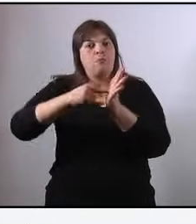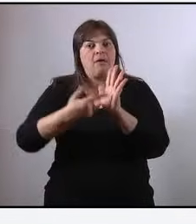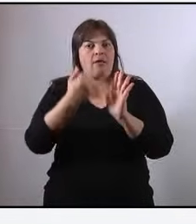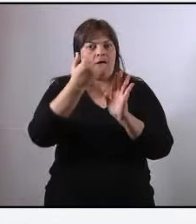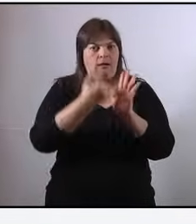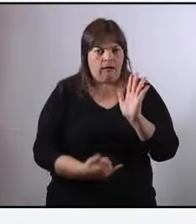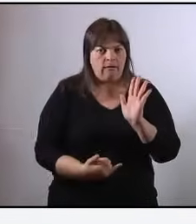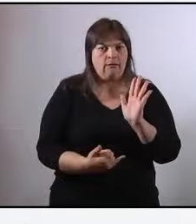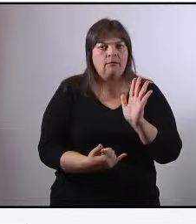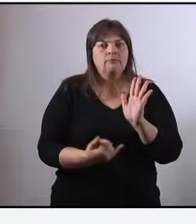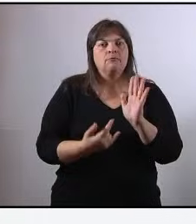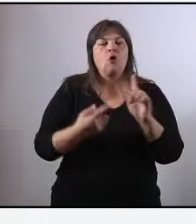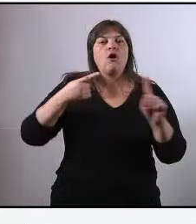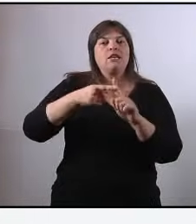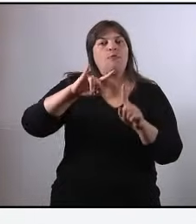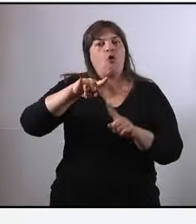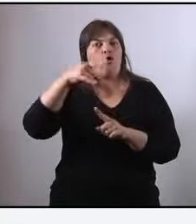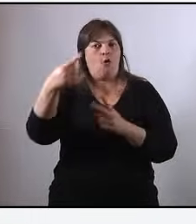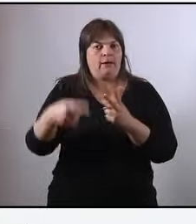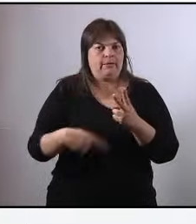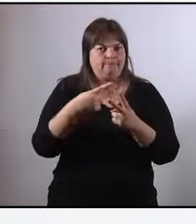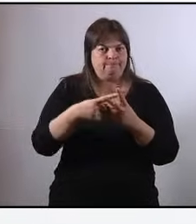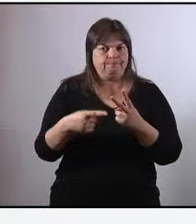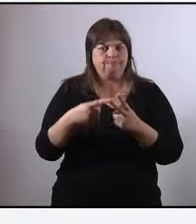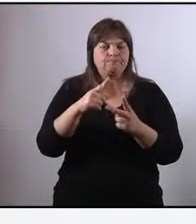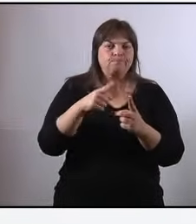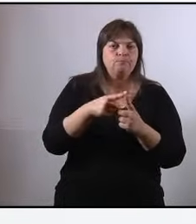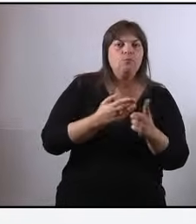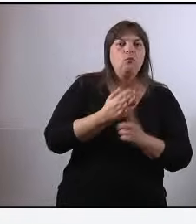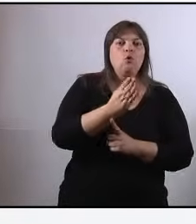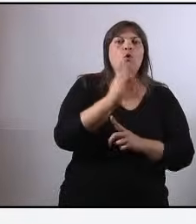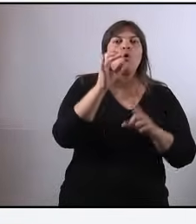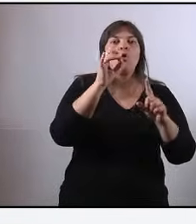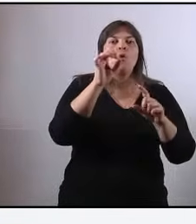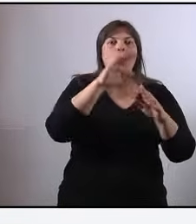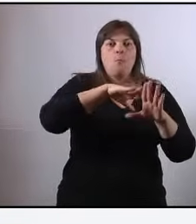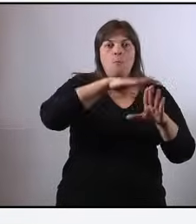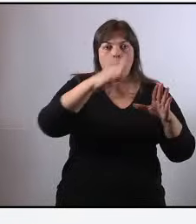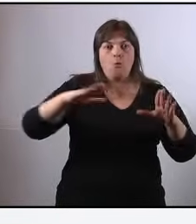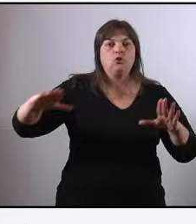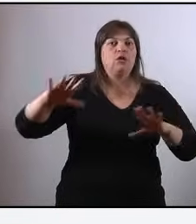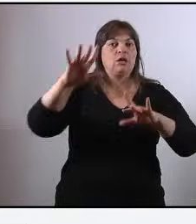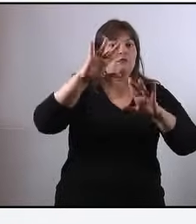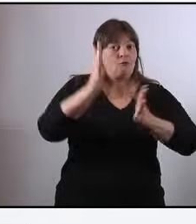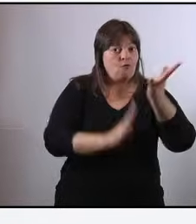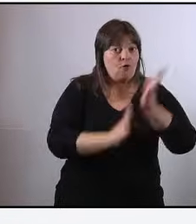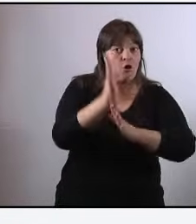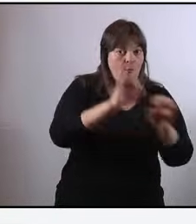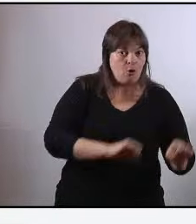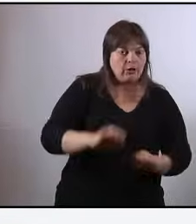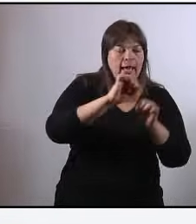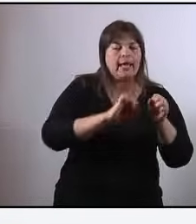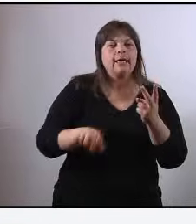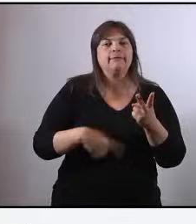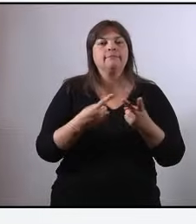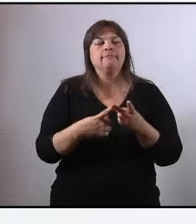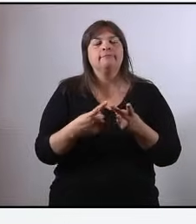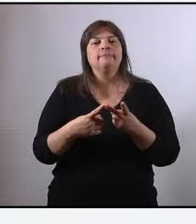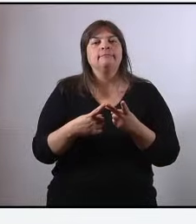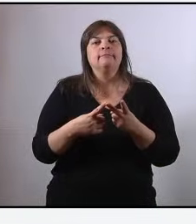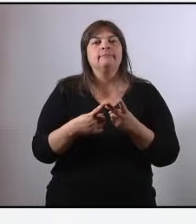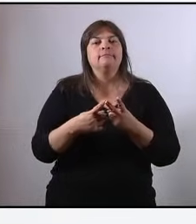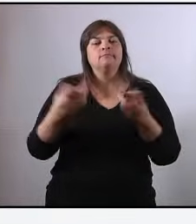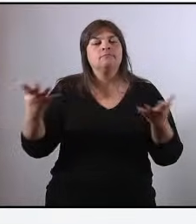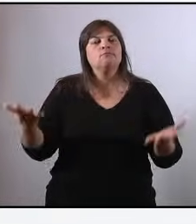un doble objetivo. Por un lado, el de proteger nuestros montes del fuego, y por otro, fomentar su